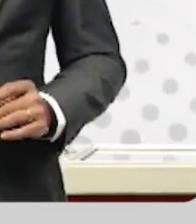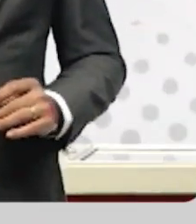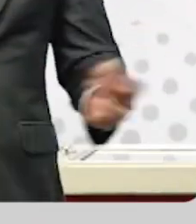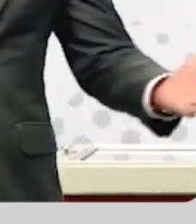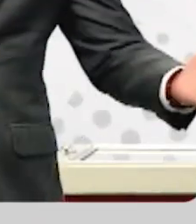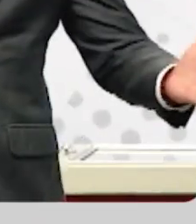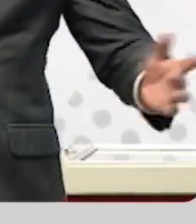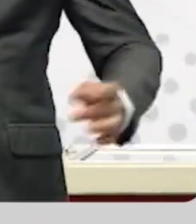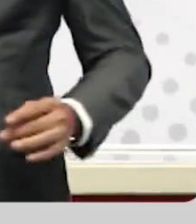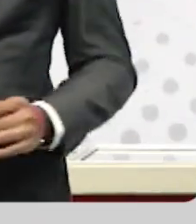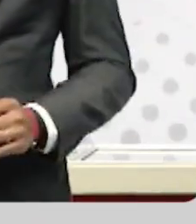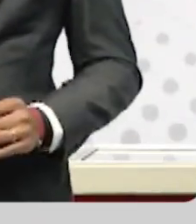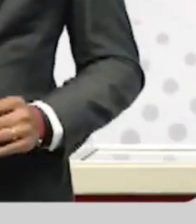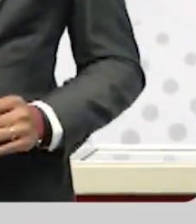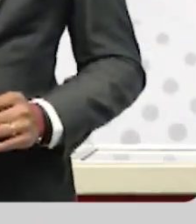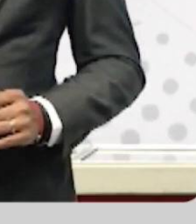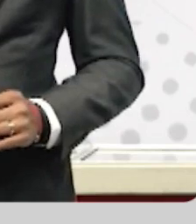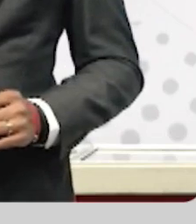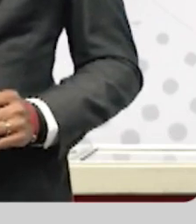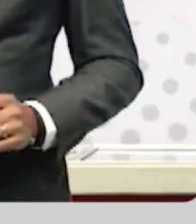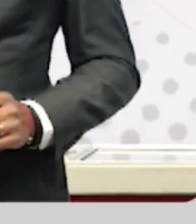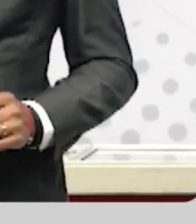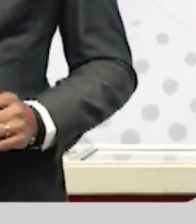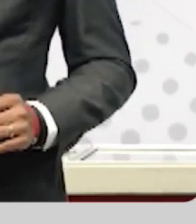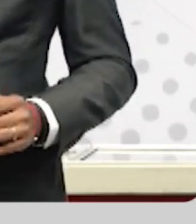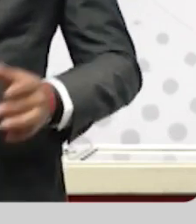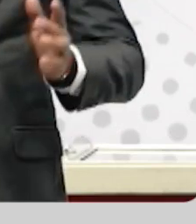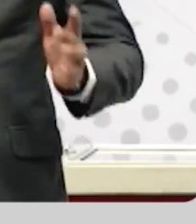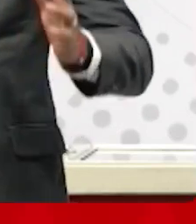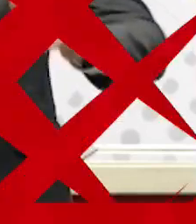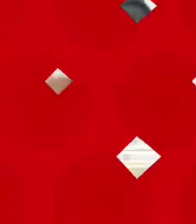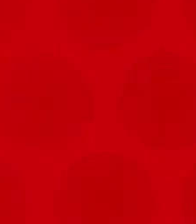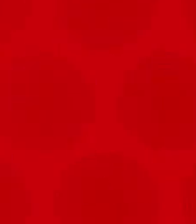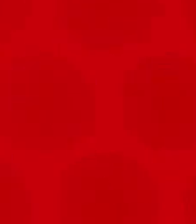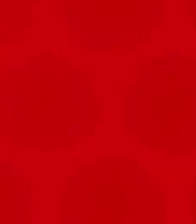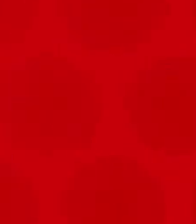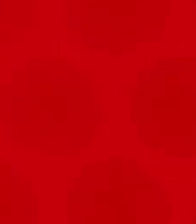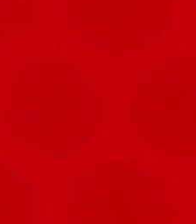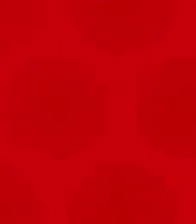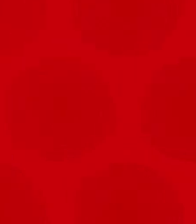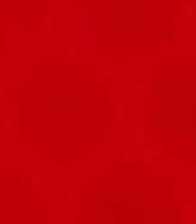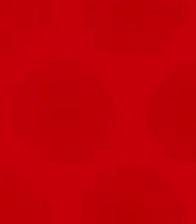ser suyo. Acompáñenos 7:30 de la noche en Canal 13, nuestro canal.